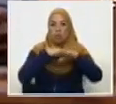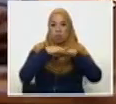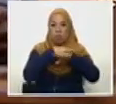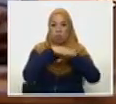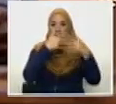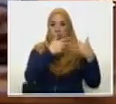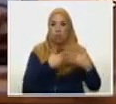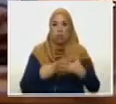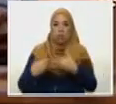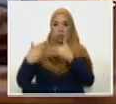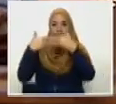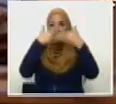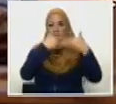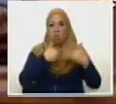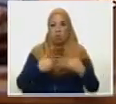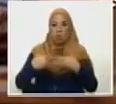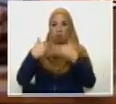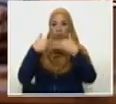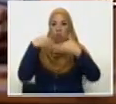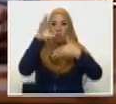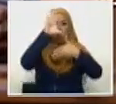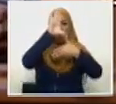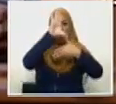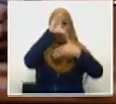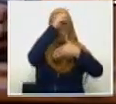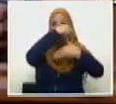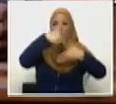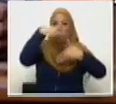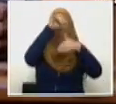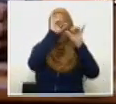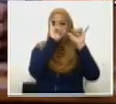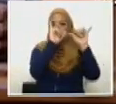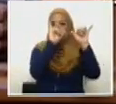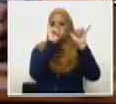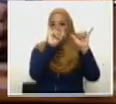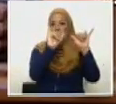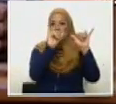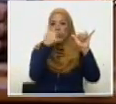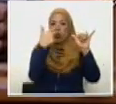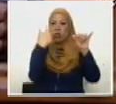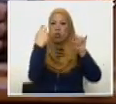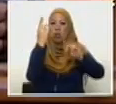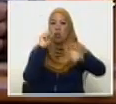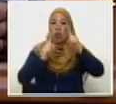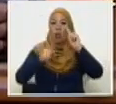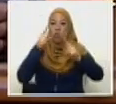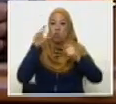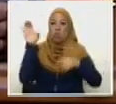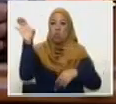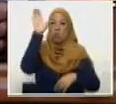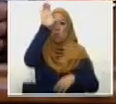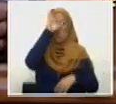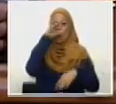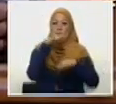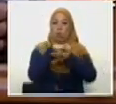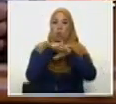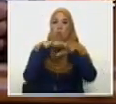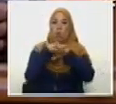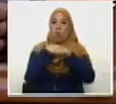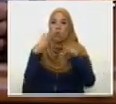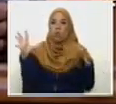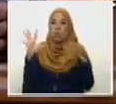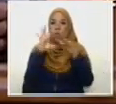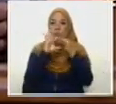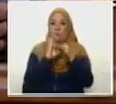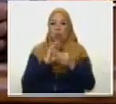Unidos de América y de la prórroga de las mismas por parte de algunos gobiernos que integran la